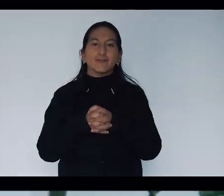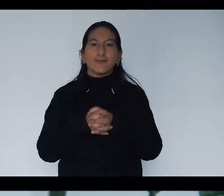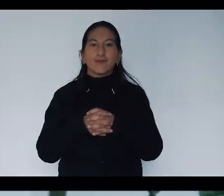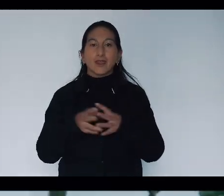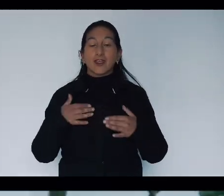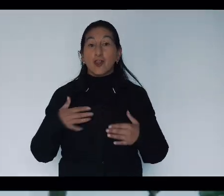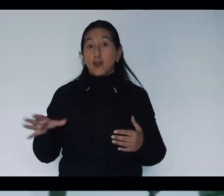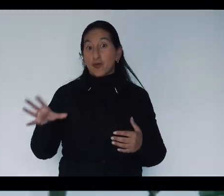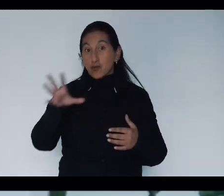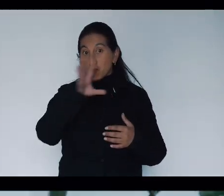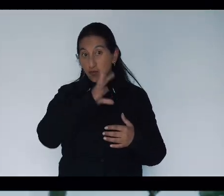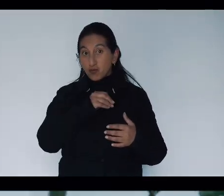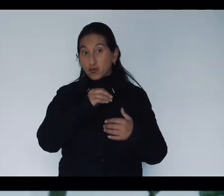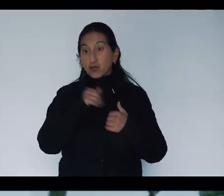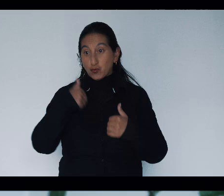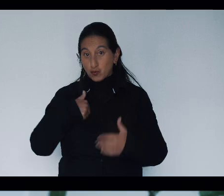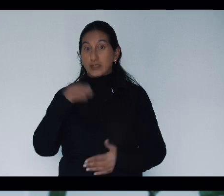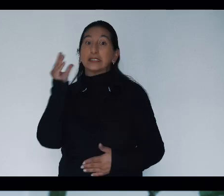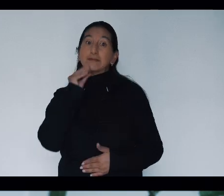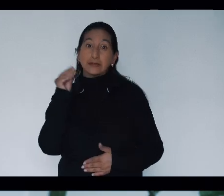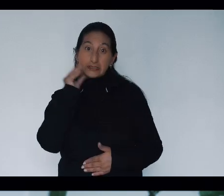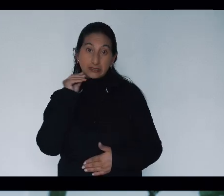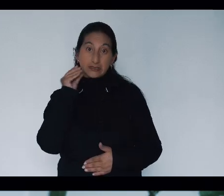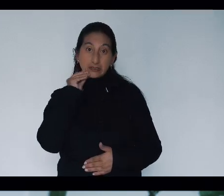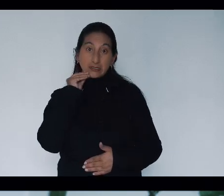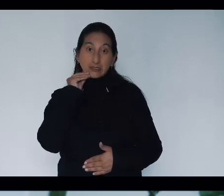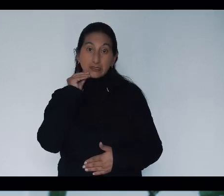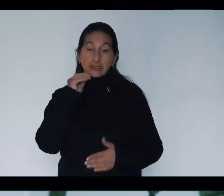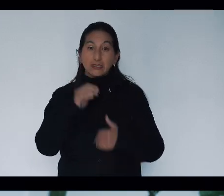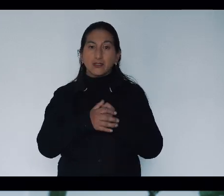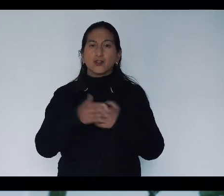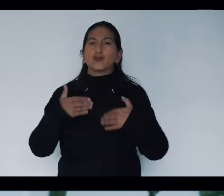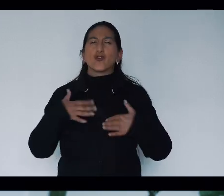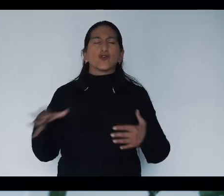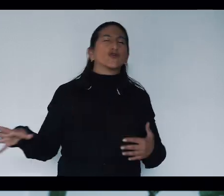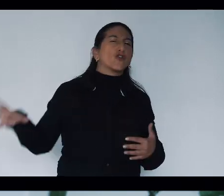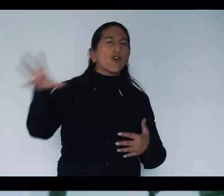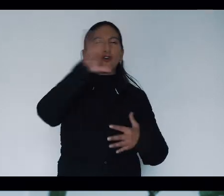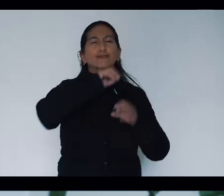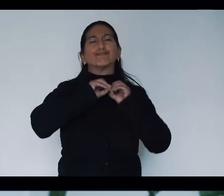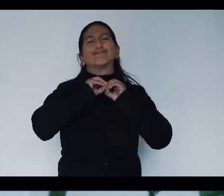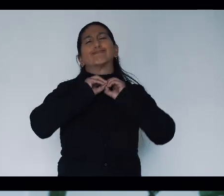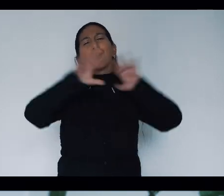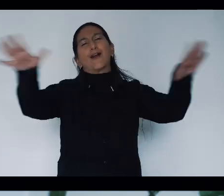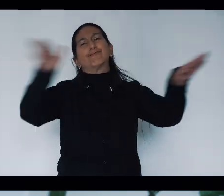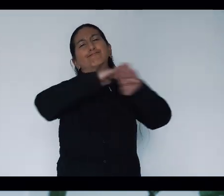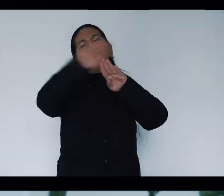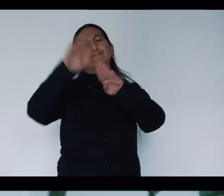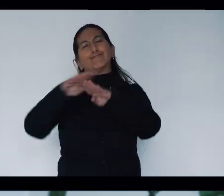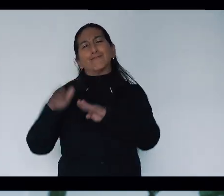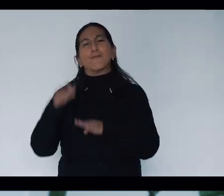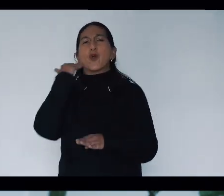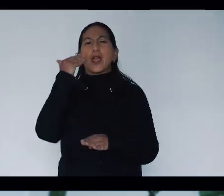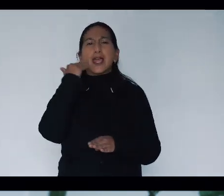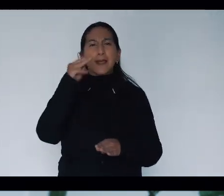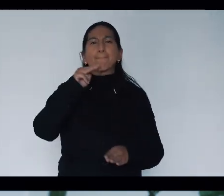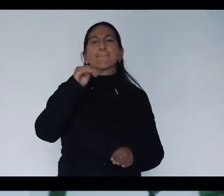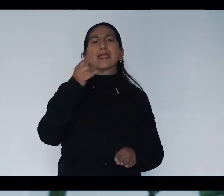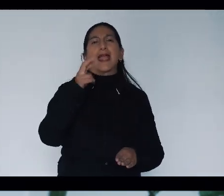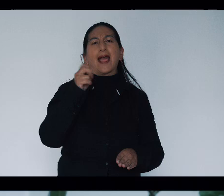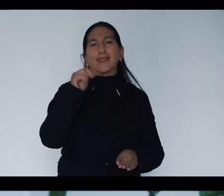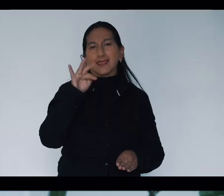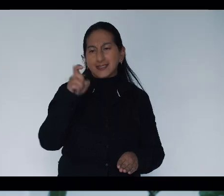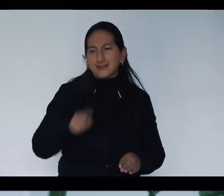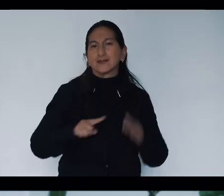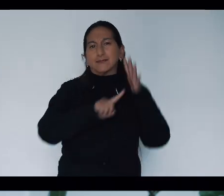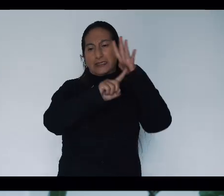yo he tenido, yo exhorto a todas aquellas mujeres, bien sean migrantes, bien sean retornadas, bien sean desplazadas, o bien a